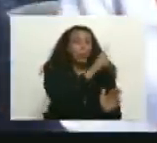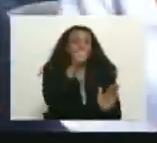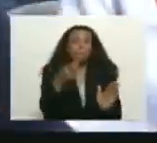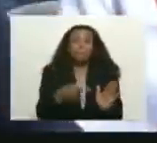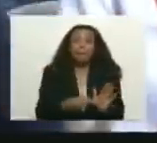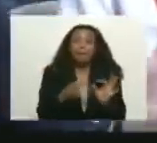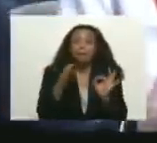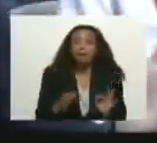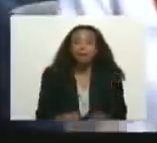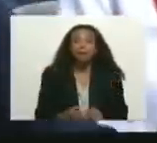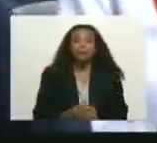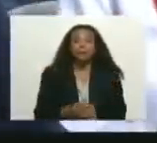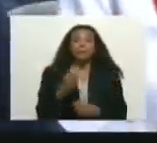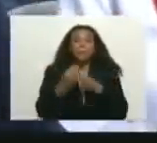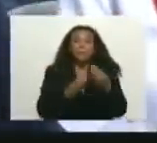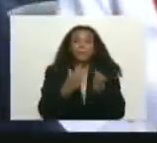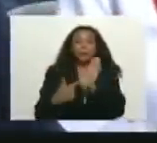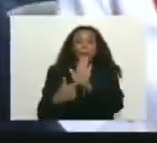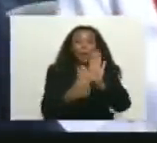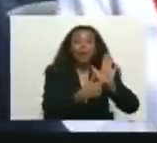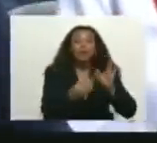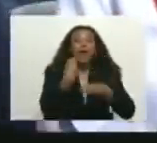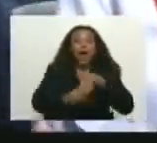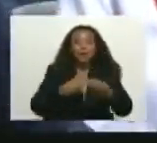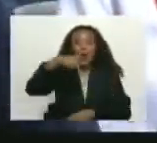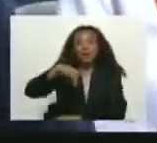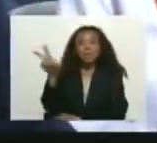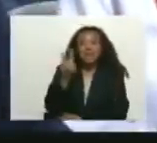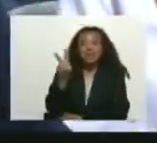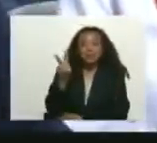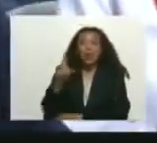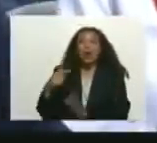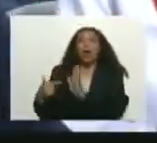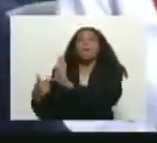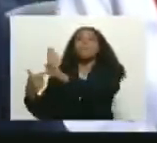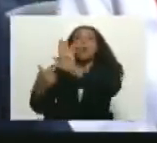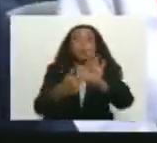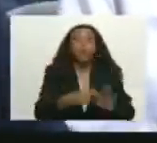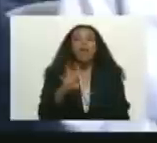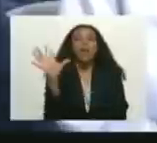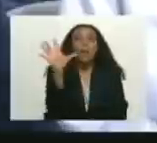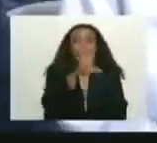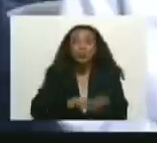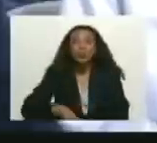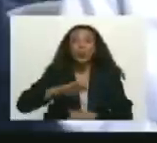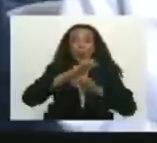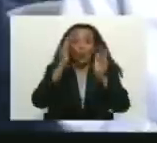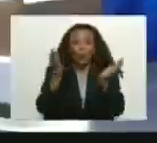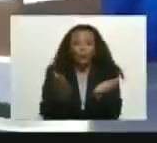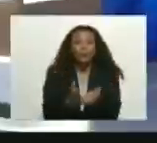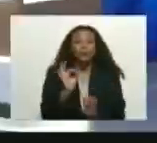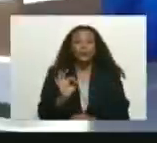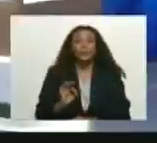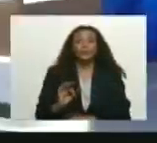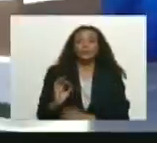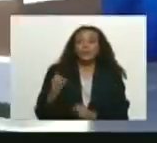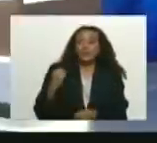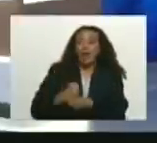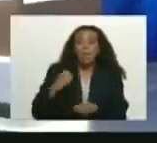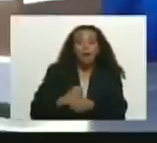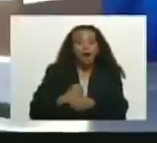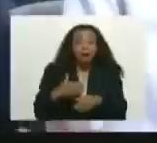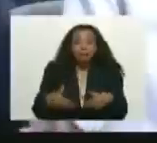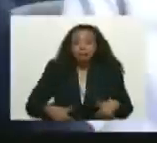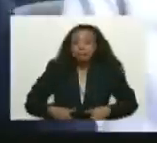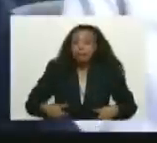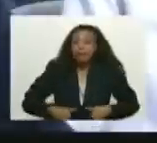señor. ¿Ah? Para ver el producto de lo que se hace en Venezuela, como usted bien dijo, hecho en Venezuela, un producto de